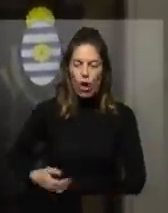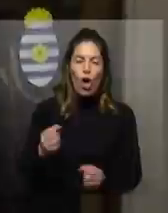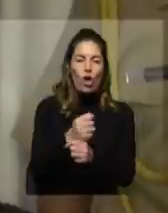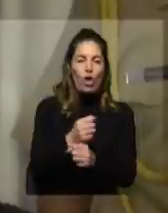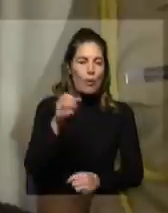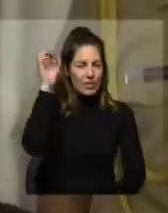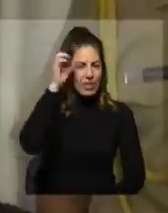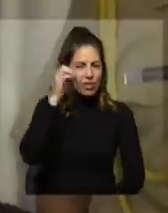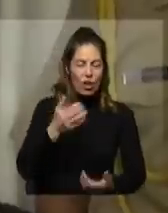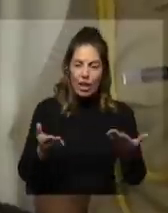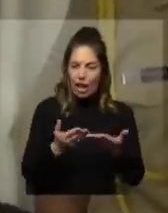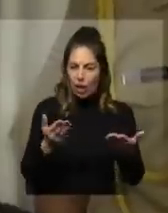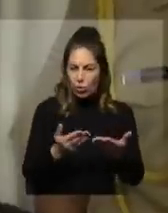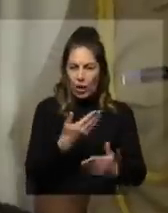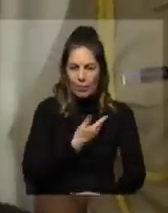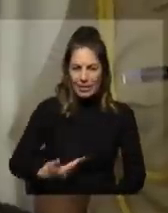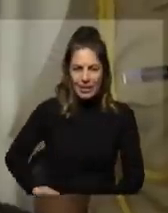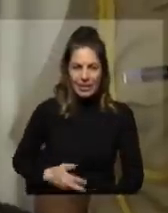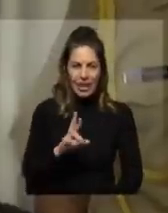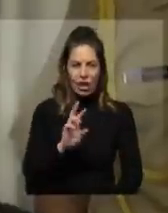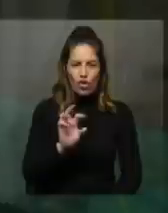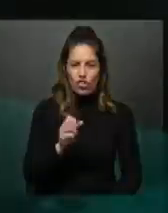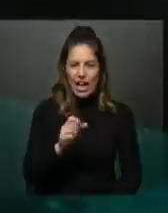presidente es el general Jorge Rosales